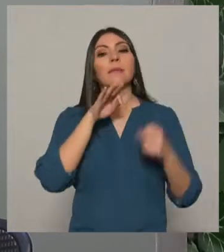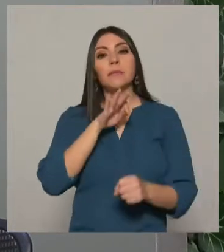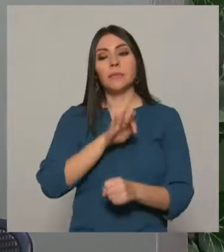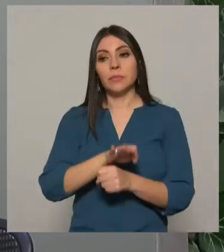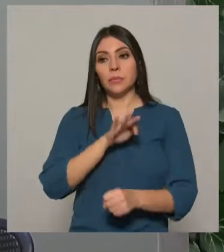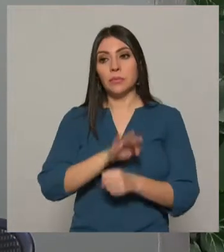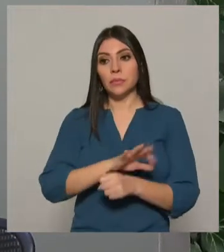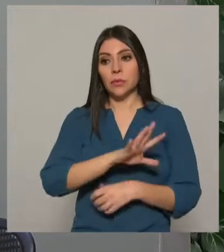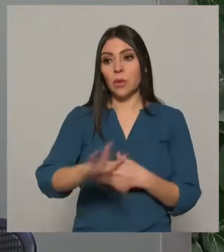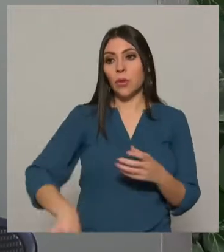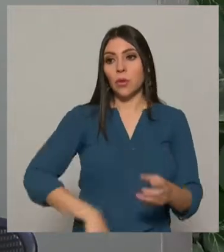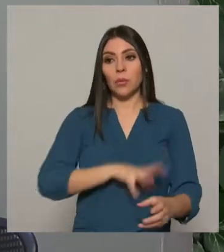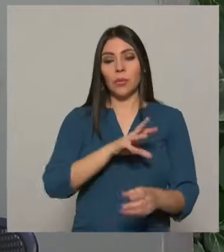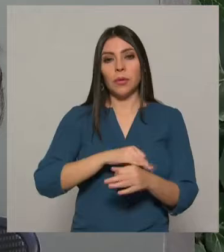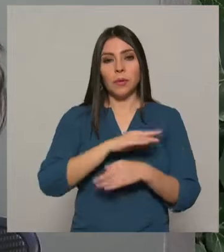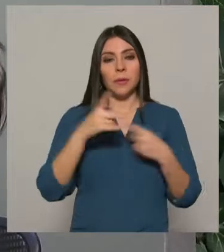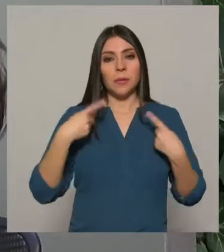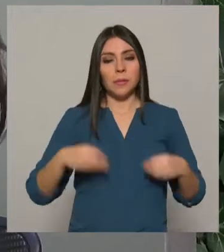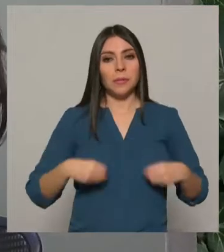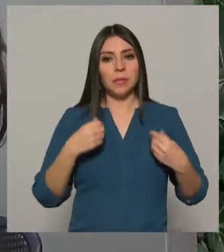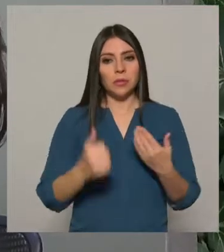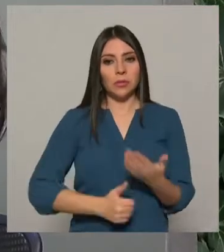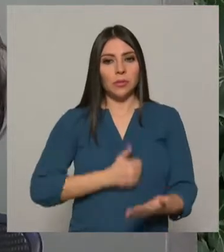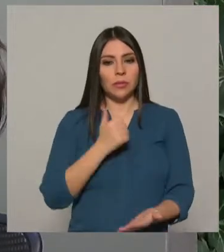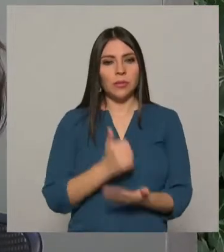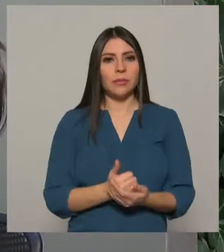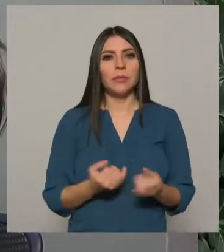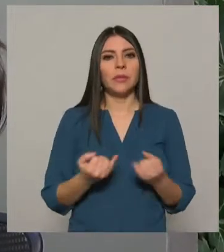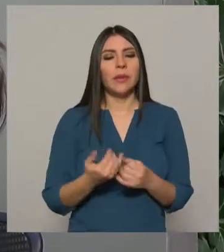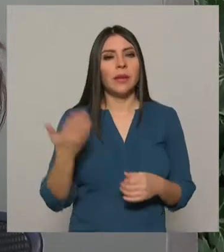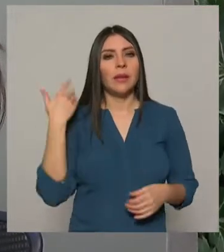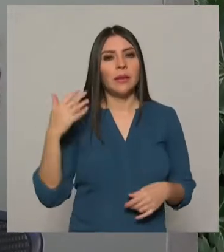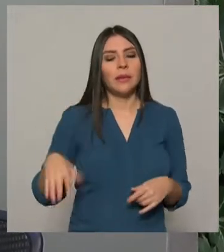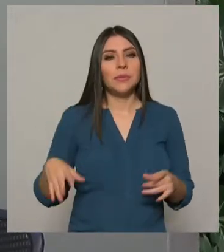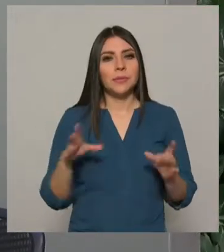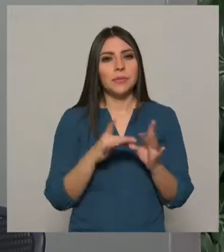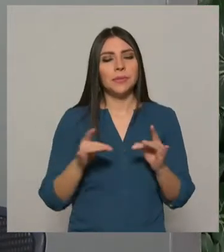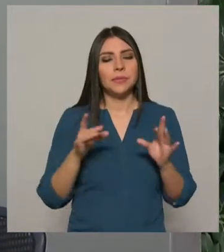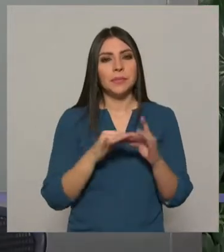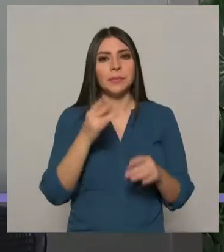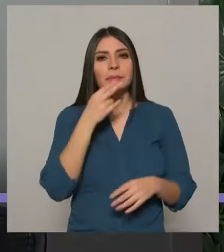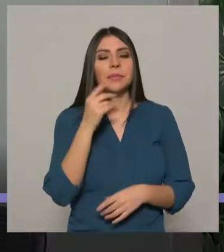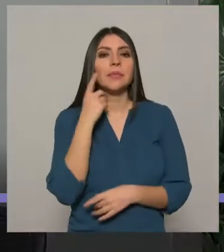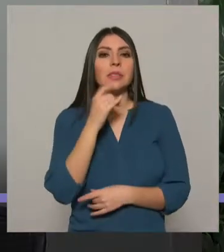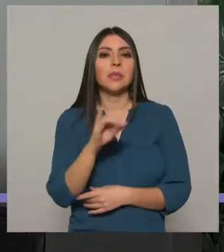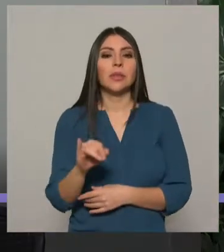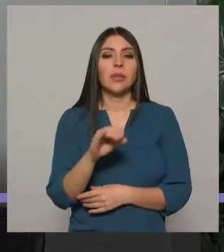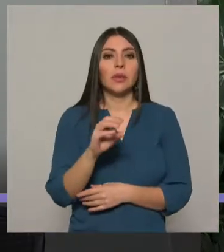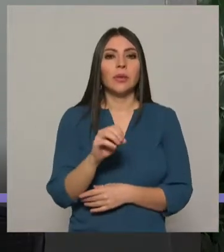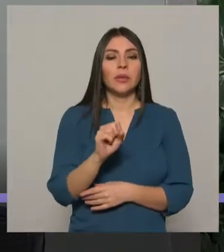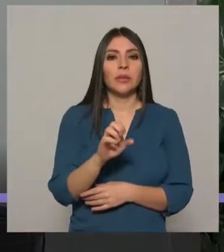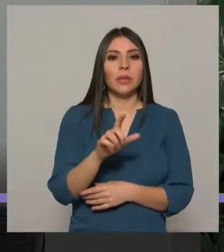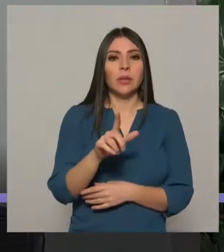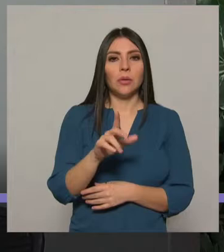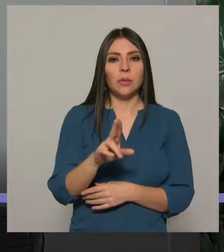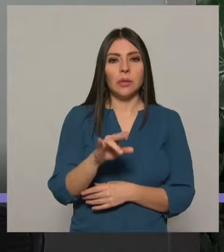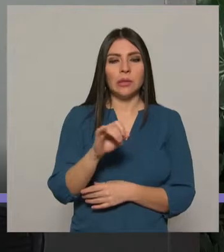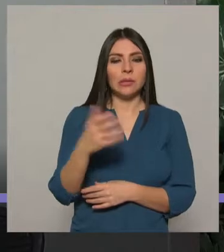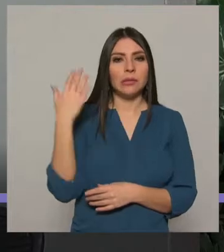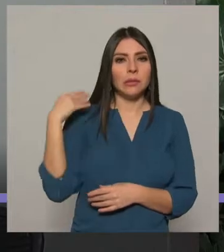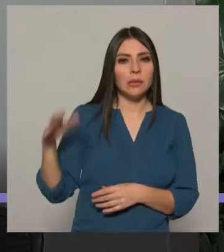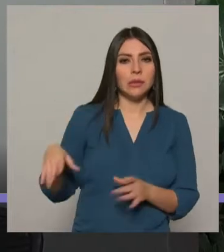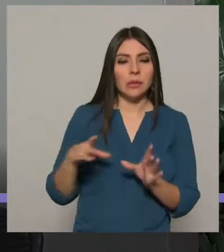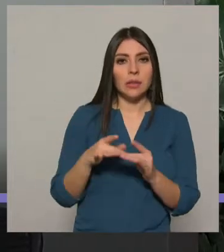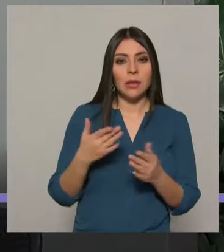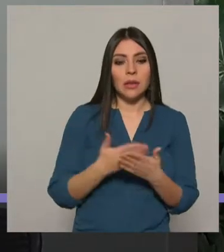totalidad de los ciudadanos. En ese sentido, como nos explicó el diputado José Luis, bueno, hay una vocación en este nuevo proyecto que se presenta,